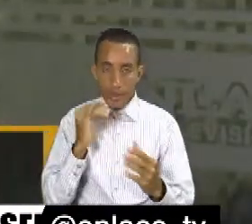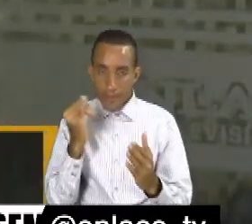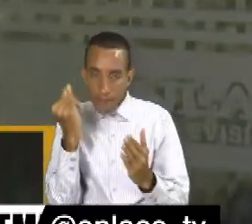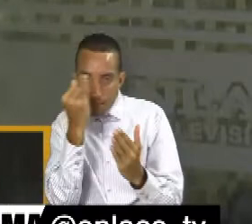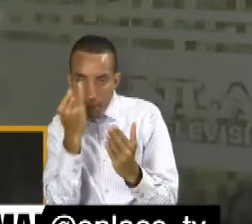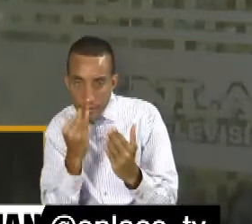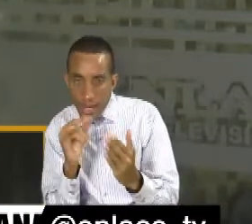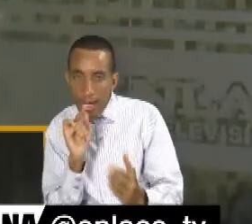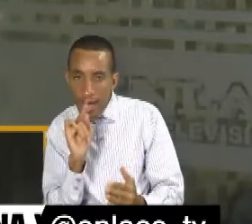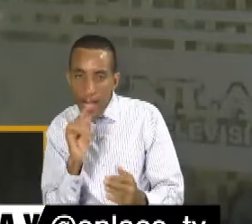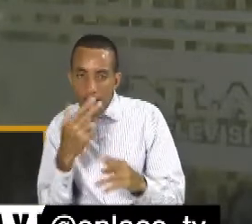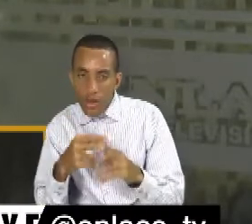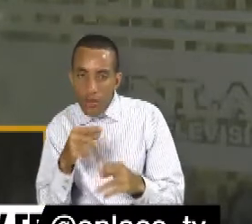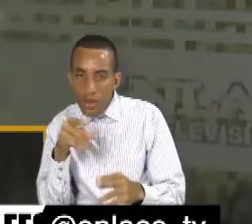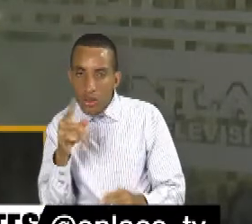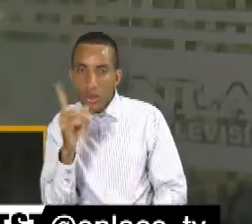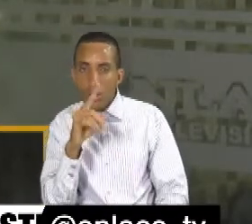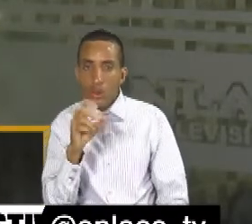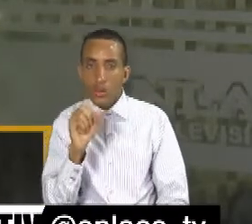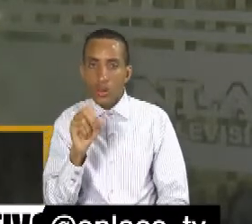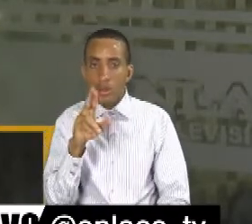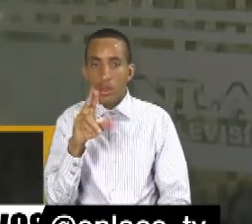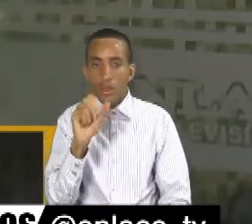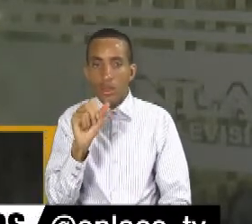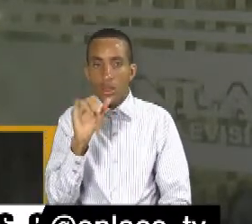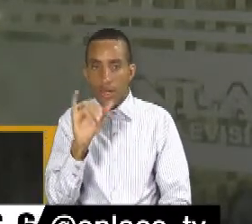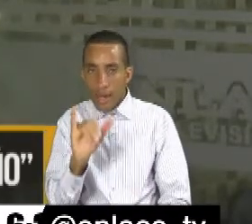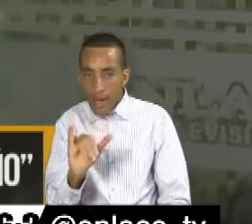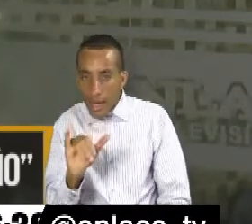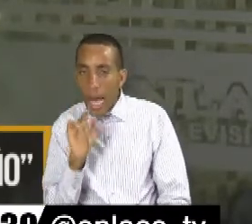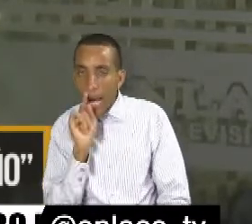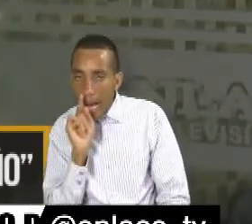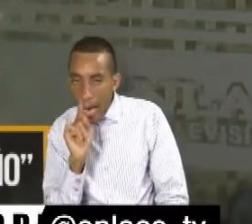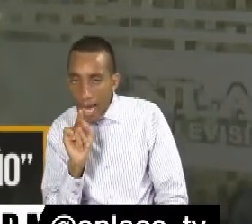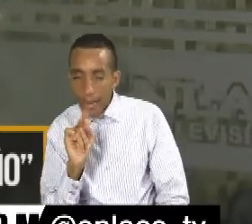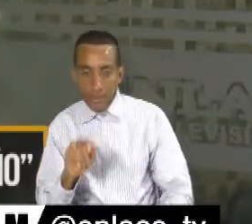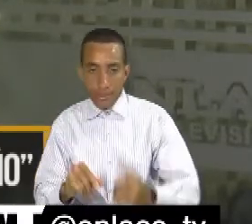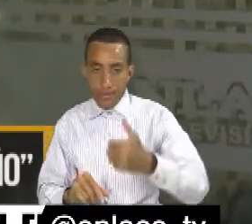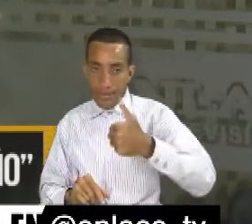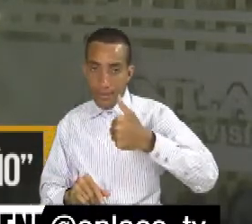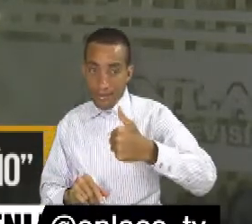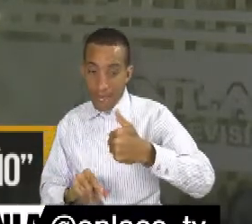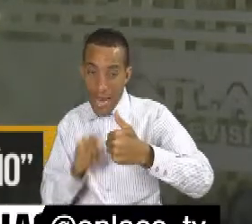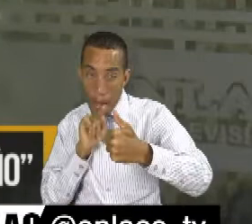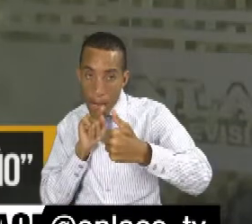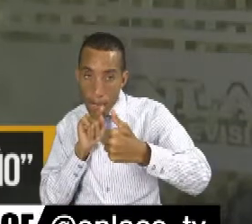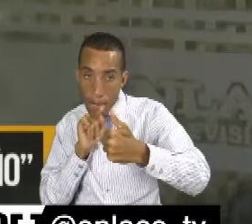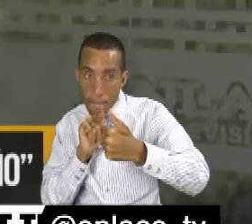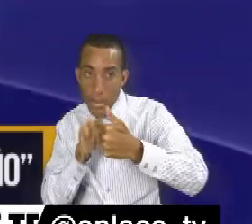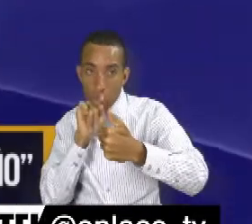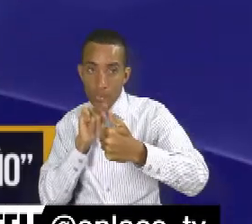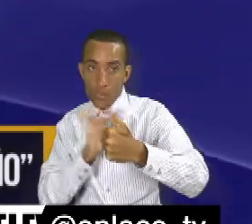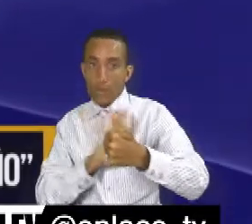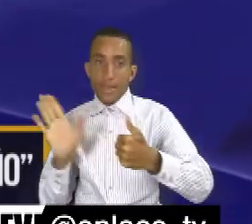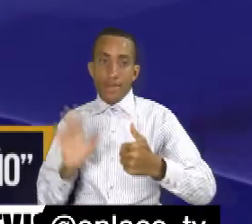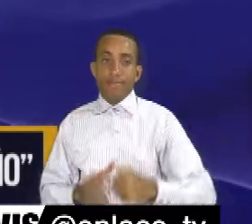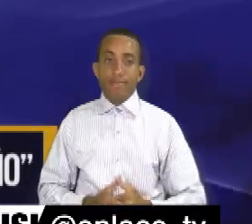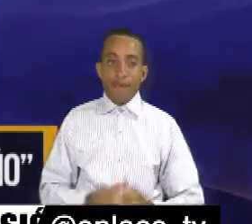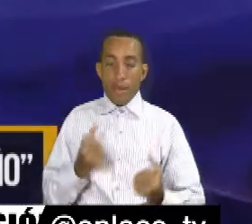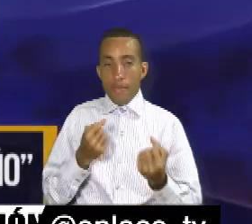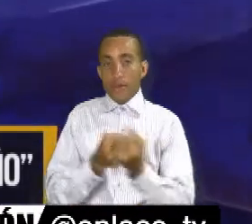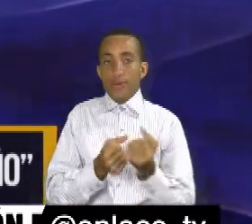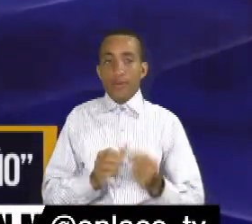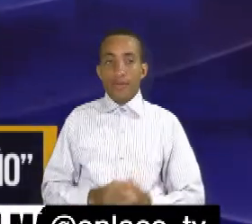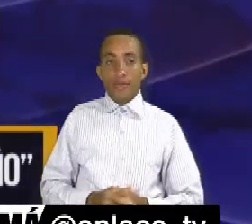la niña Saray, Cristin Saray Roanova, y solo le dé me gusta. Dedito arriba, no más. Esta participante